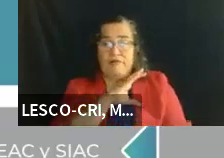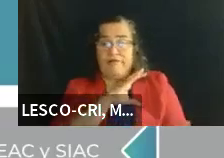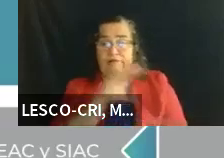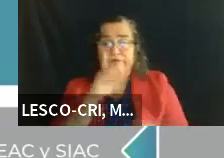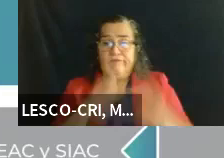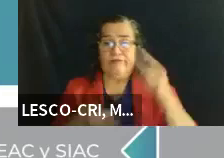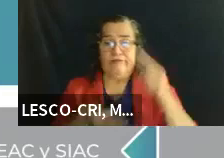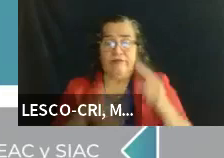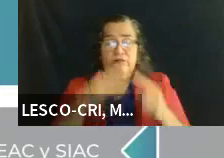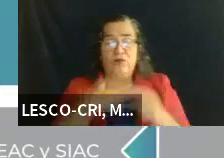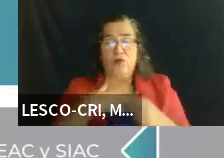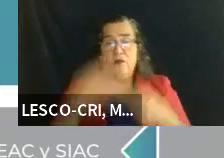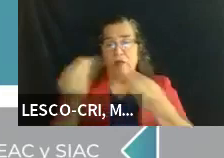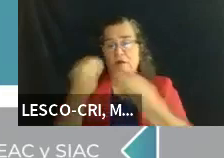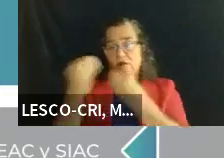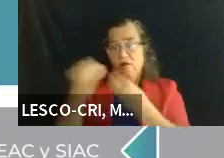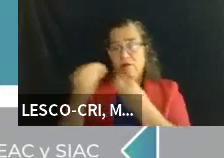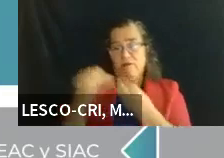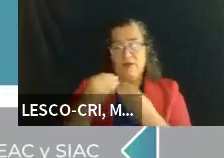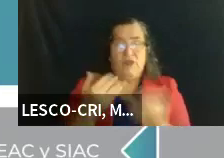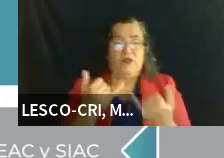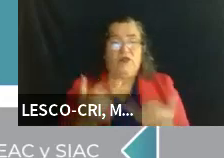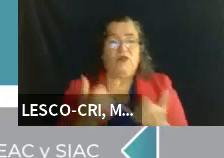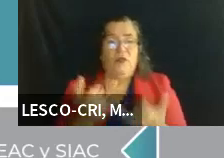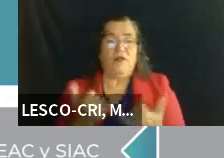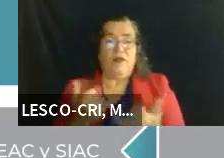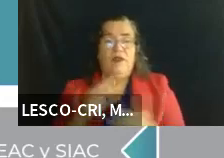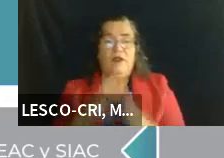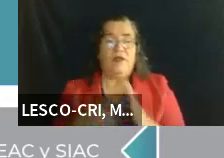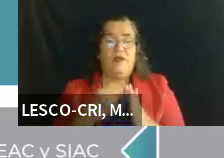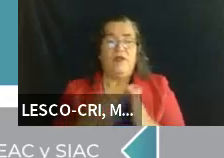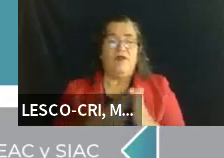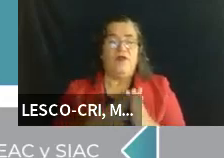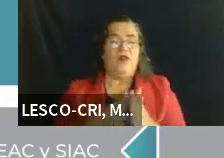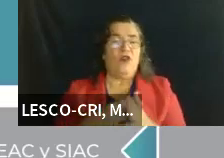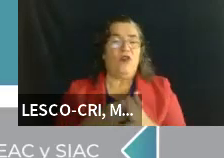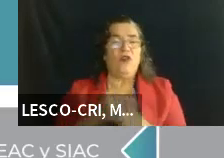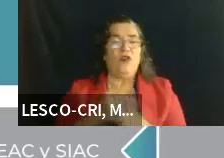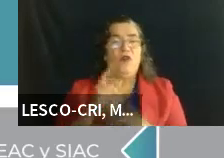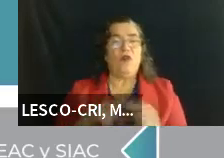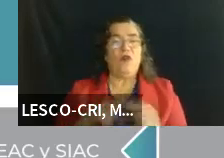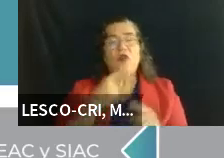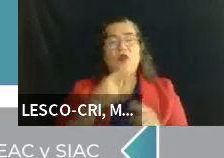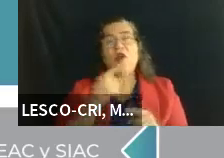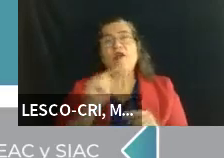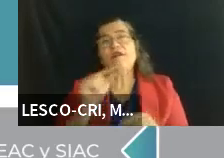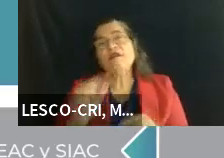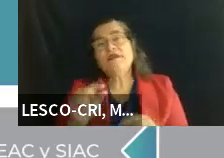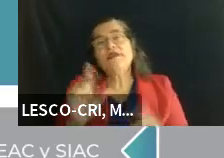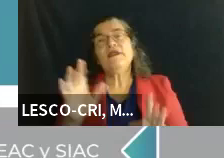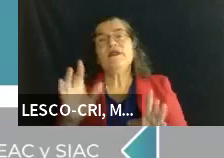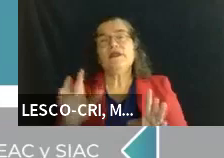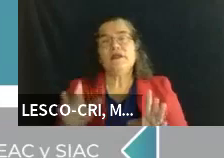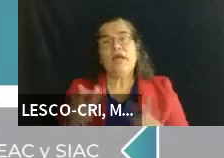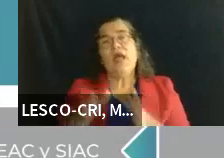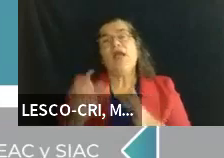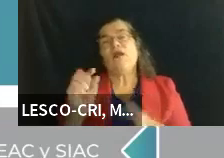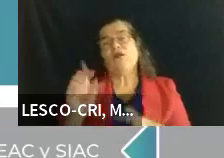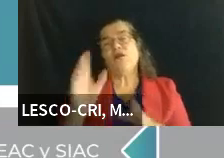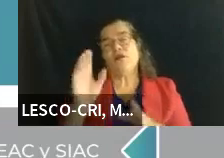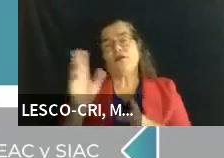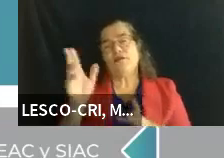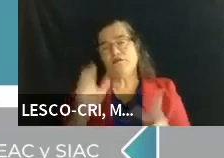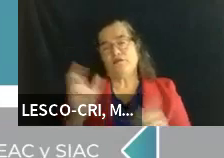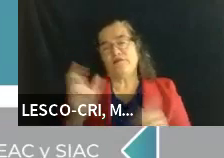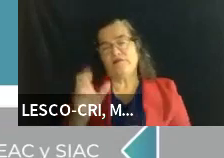y por actualmente mi rol dentro de Incuaje, no puedo no referirme mínimamente a lo que son hoy